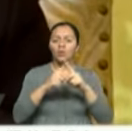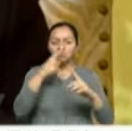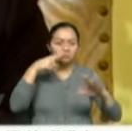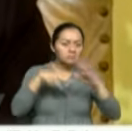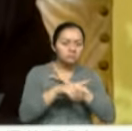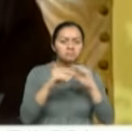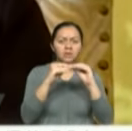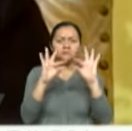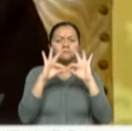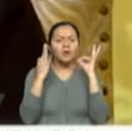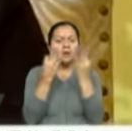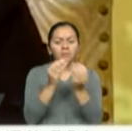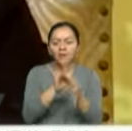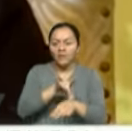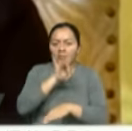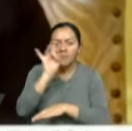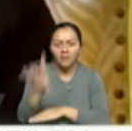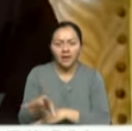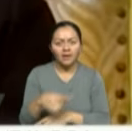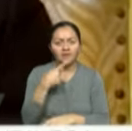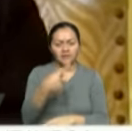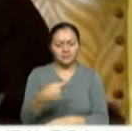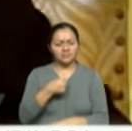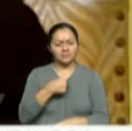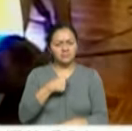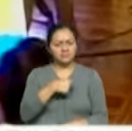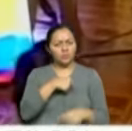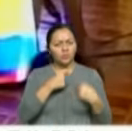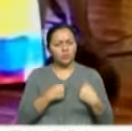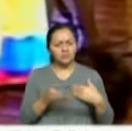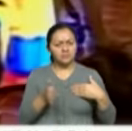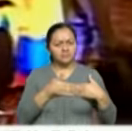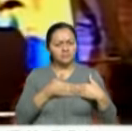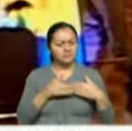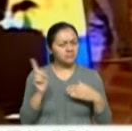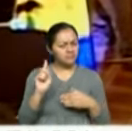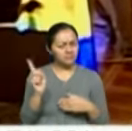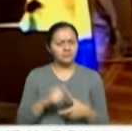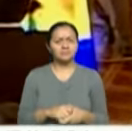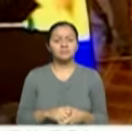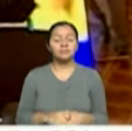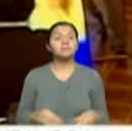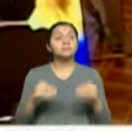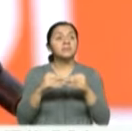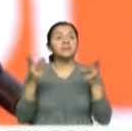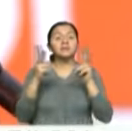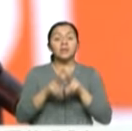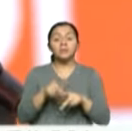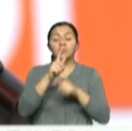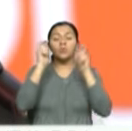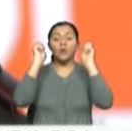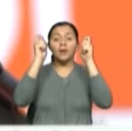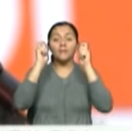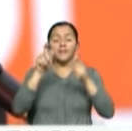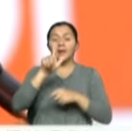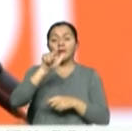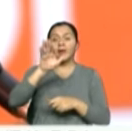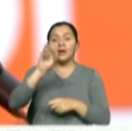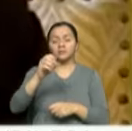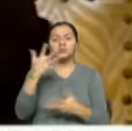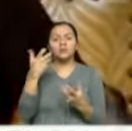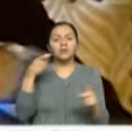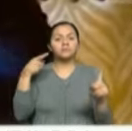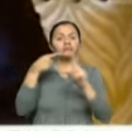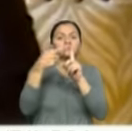con la familia. No tenga esa pequeñez humana. De igual manera, criticó la campaña de Lasso en su intento de llegar a la